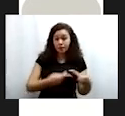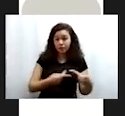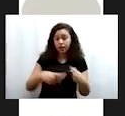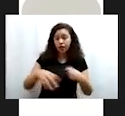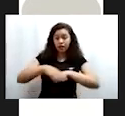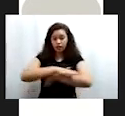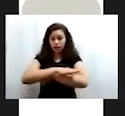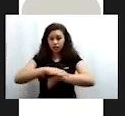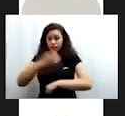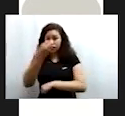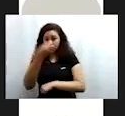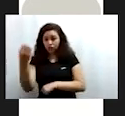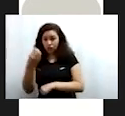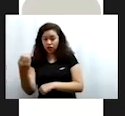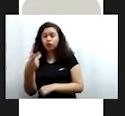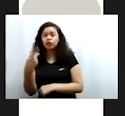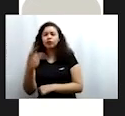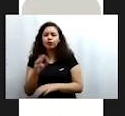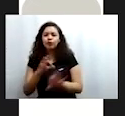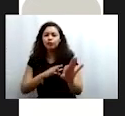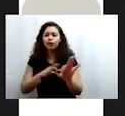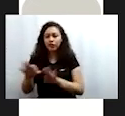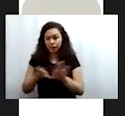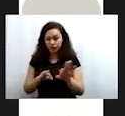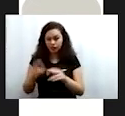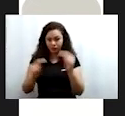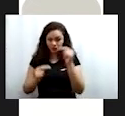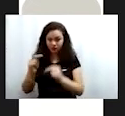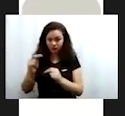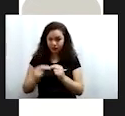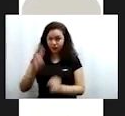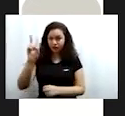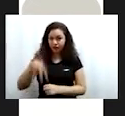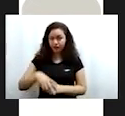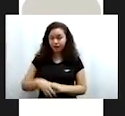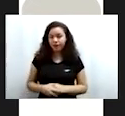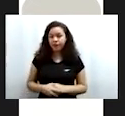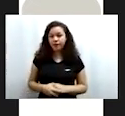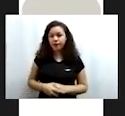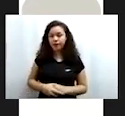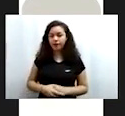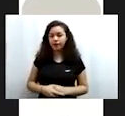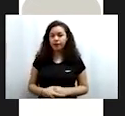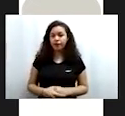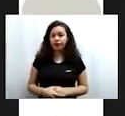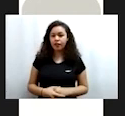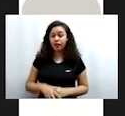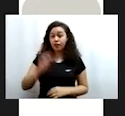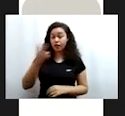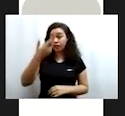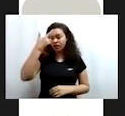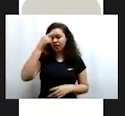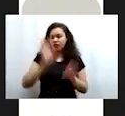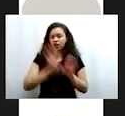y organizado, por supuesto, su puesto, ¿verdad? Entonces, recuerden que no es aleatoriamente